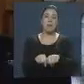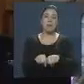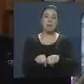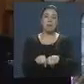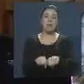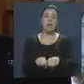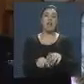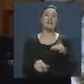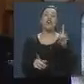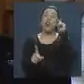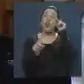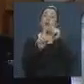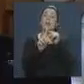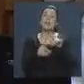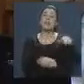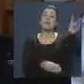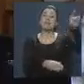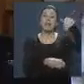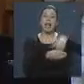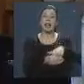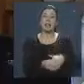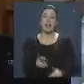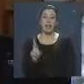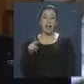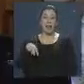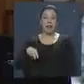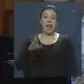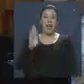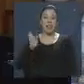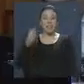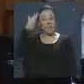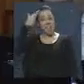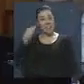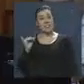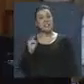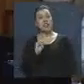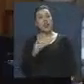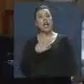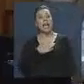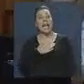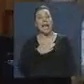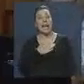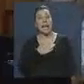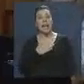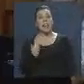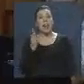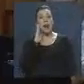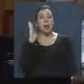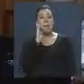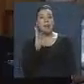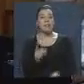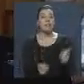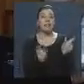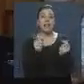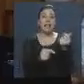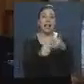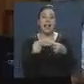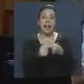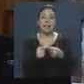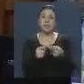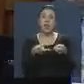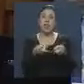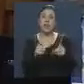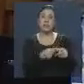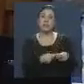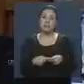meramente electorales. Señor Presidente, Renovación Nacional tiene que decidir si realmente quiere o no beneficiar a la clase media con un